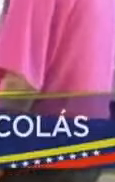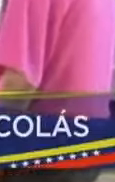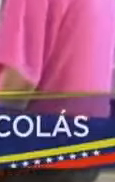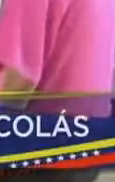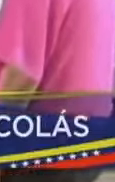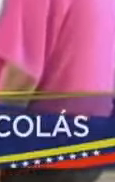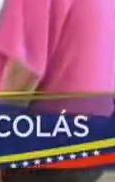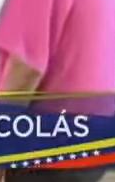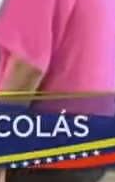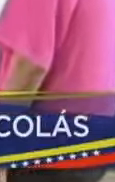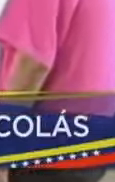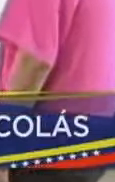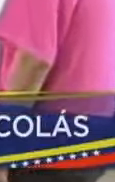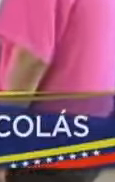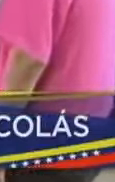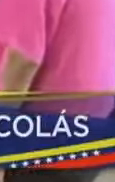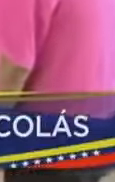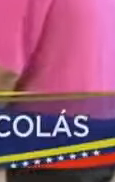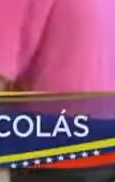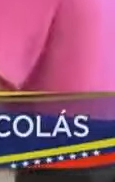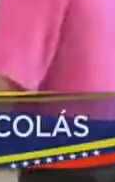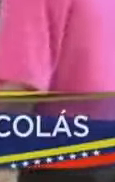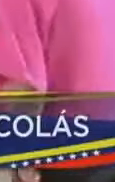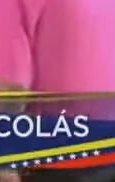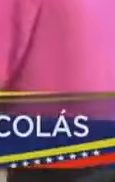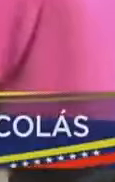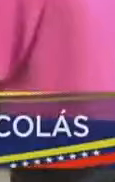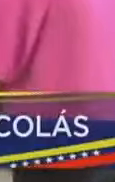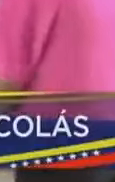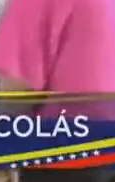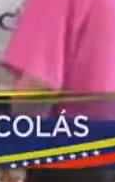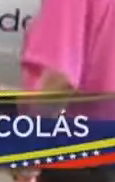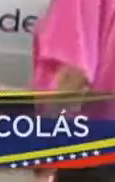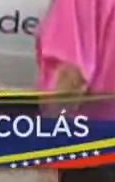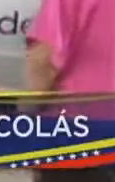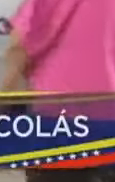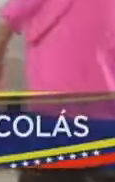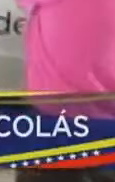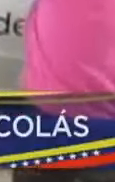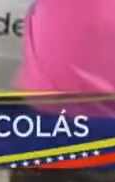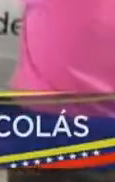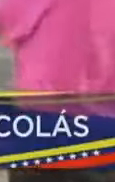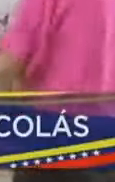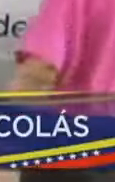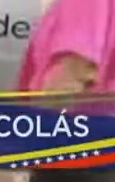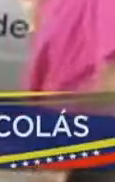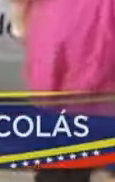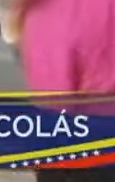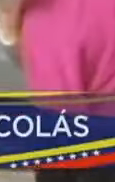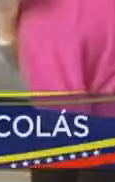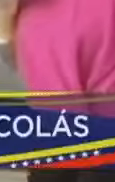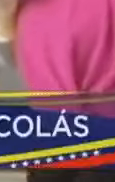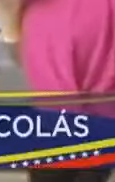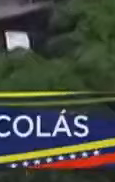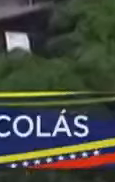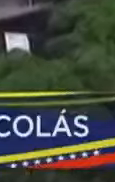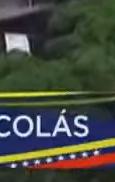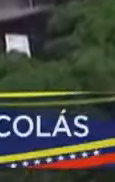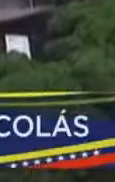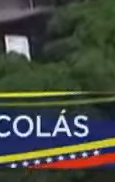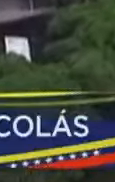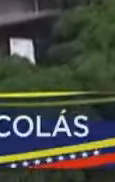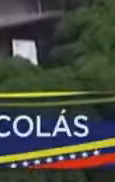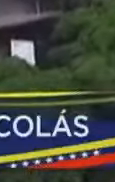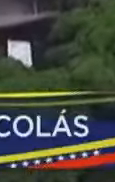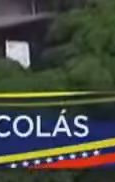panadería, heladería. También van a compartir en breves minutos con los emprendedores que los están esperando acá de todo el país, más de